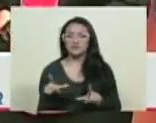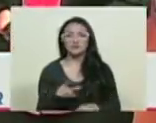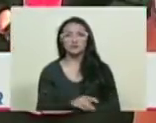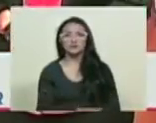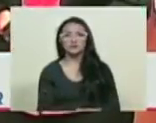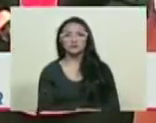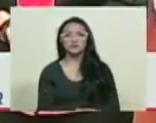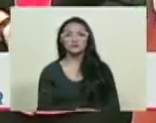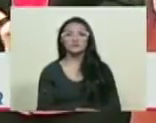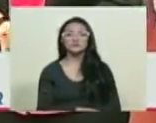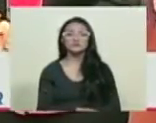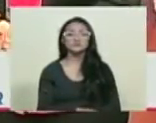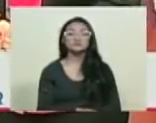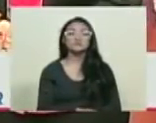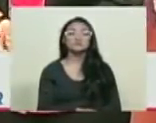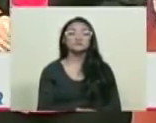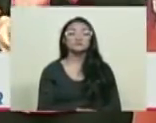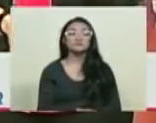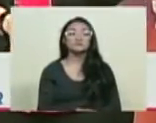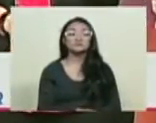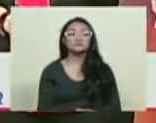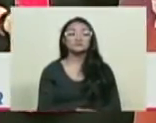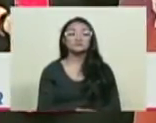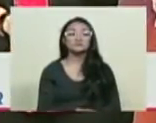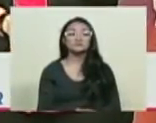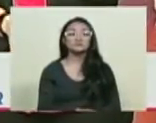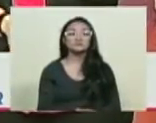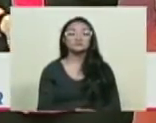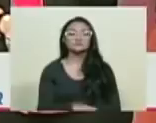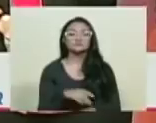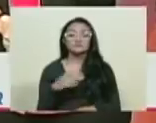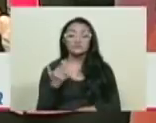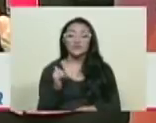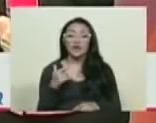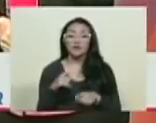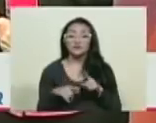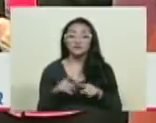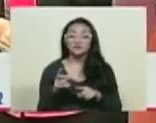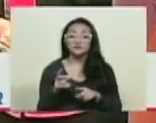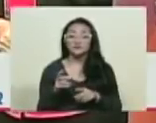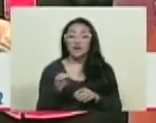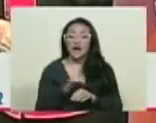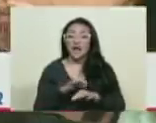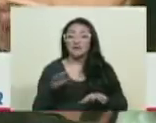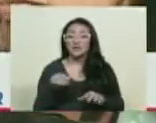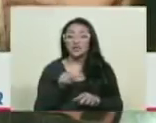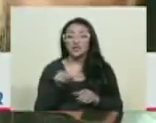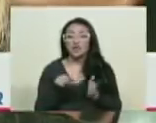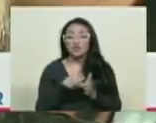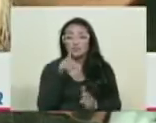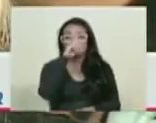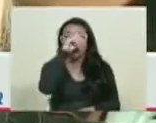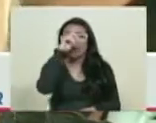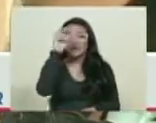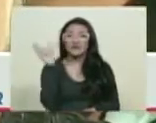dice que han reportado casos graves de mordidas de vampiro en madrid'